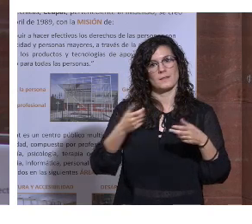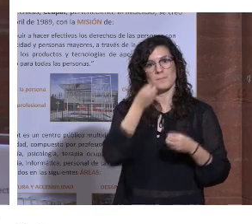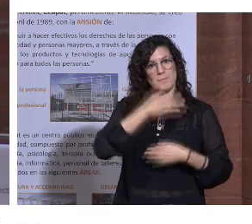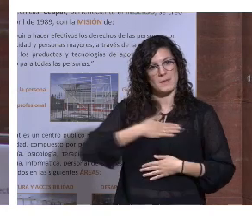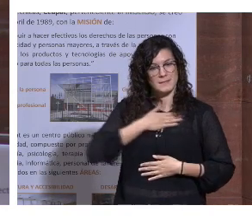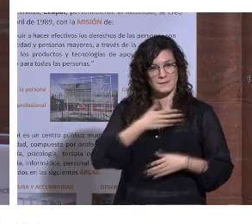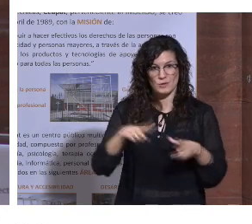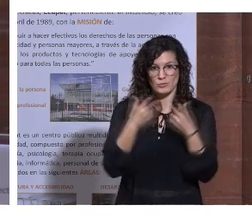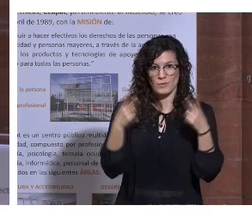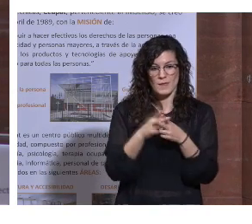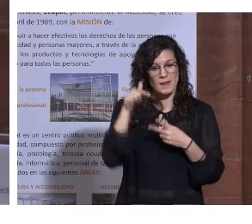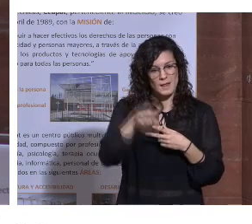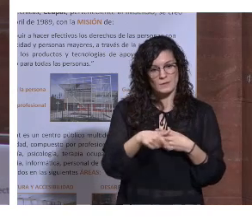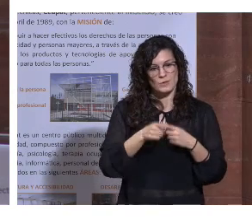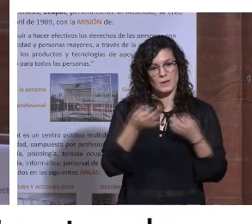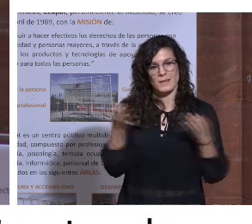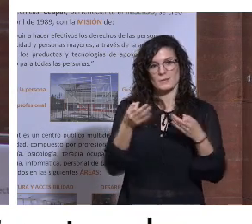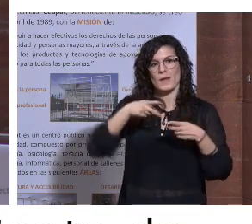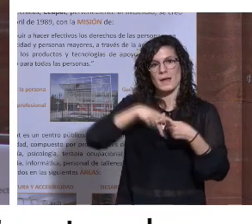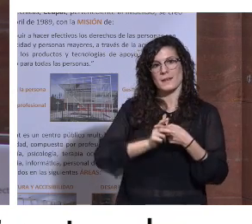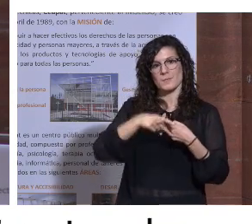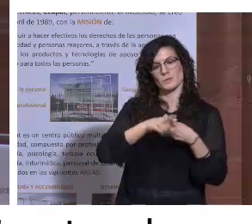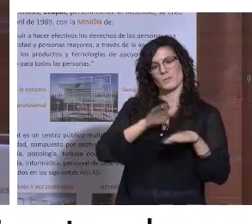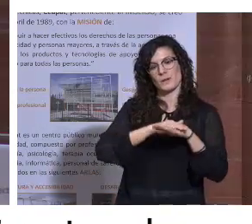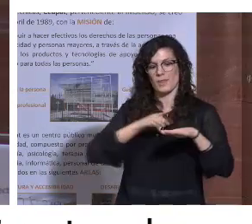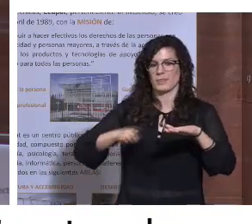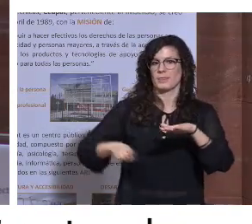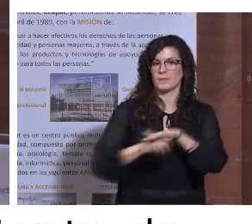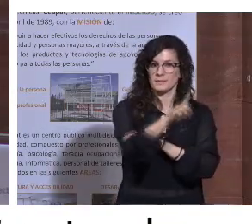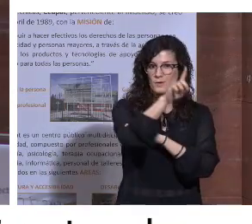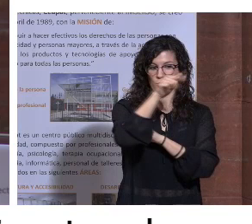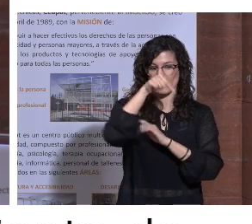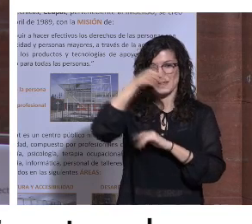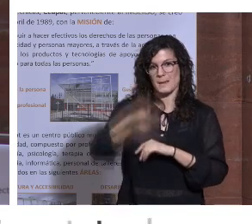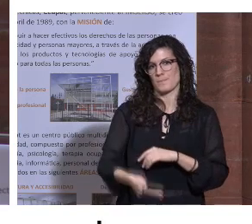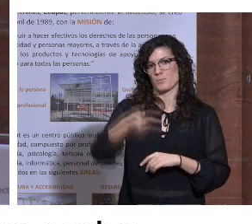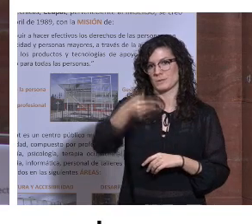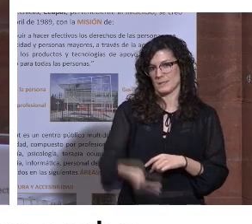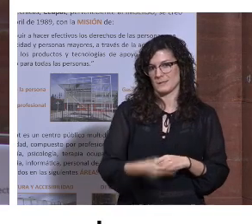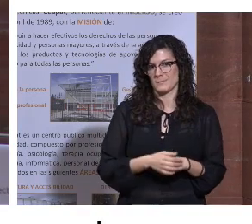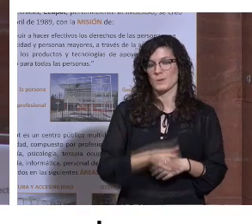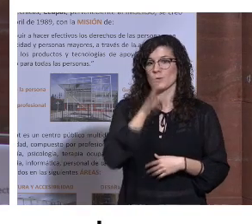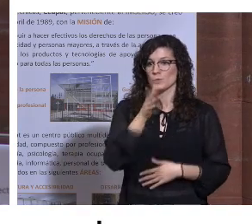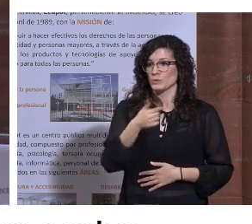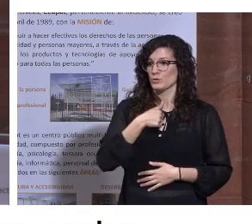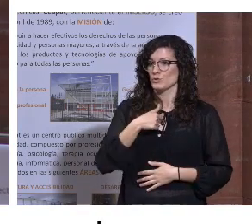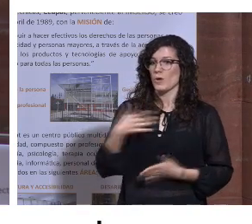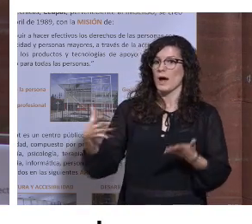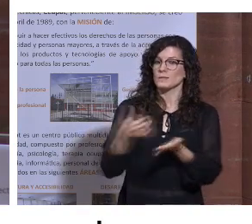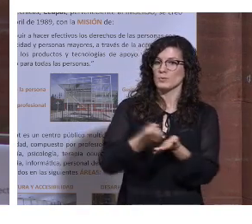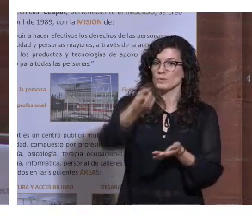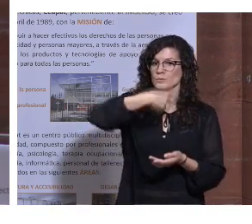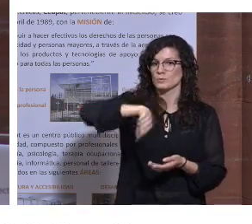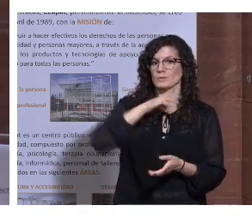herramienta de desarrollo de un país cualitativamente mejor importantísima. Y yo por eso, a todos los que estáis aquí, que